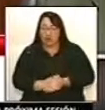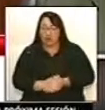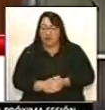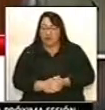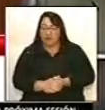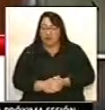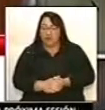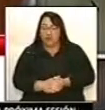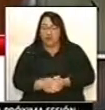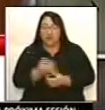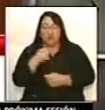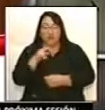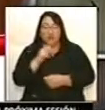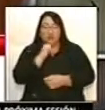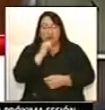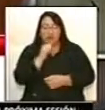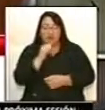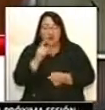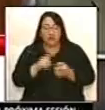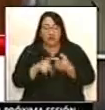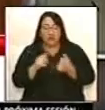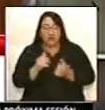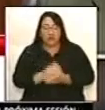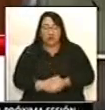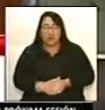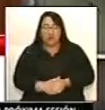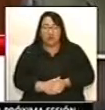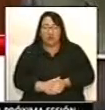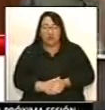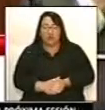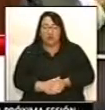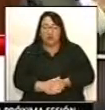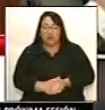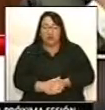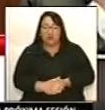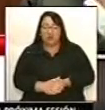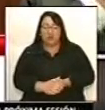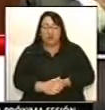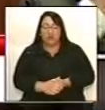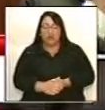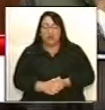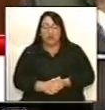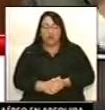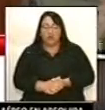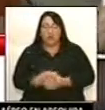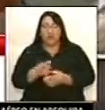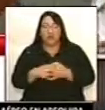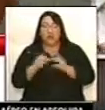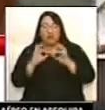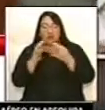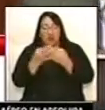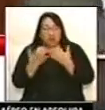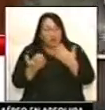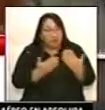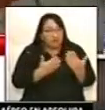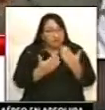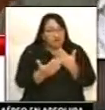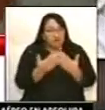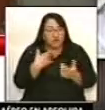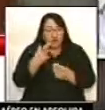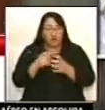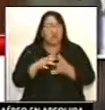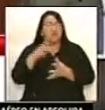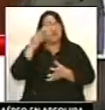visto que falta todavía que se familiarice, que la gente se